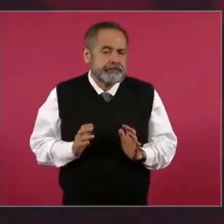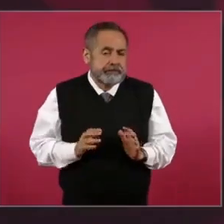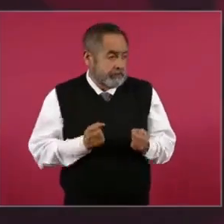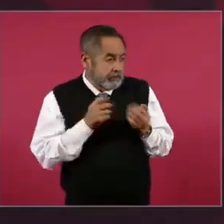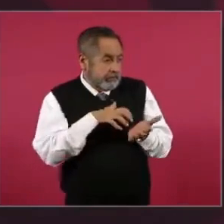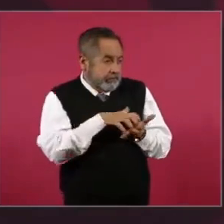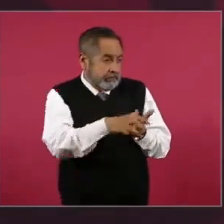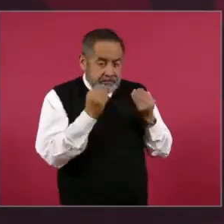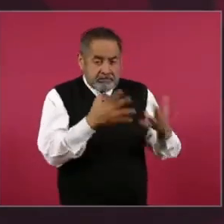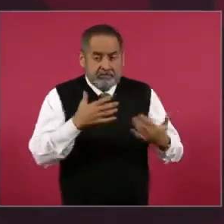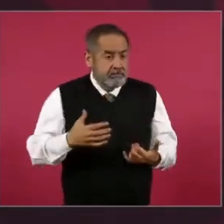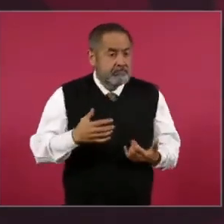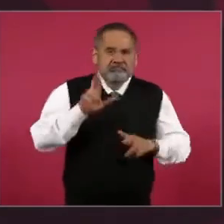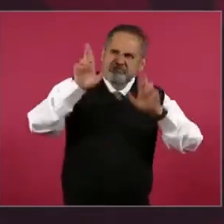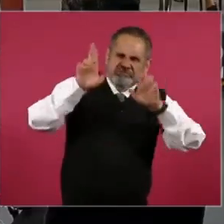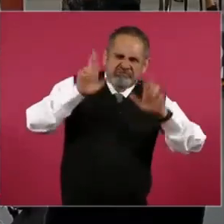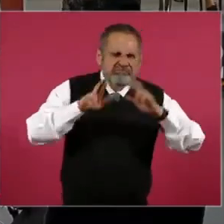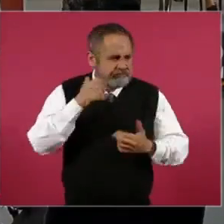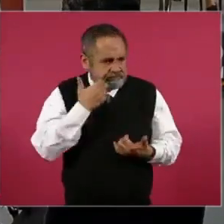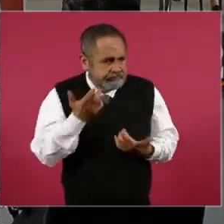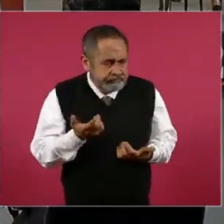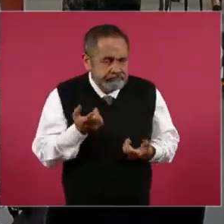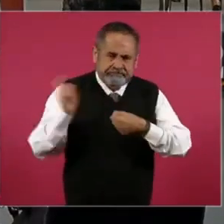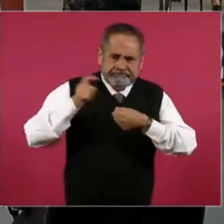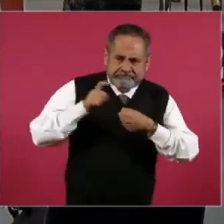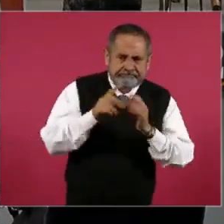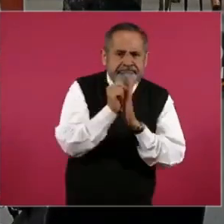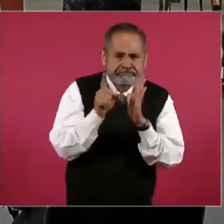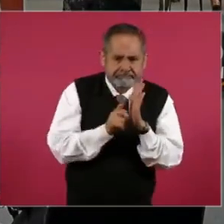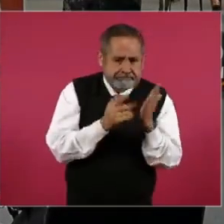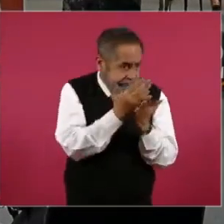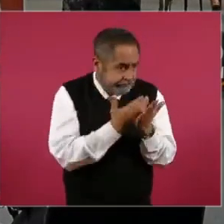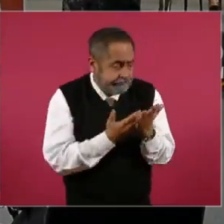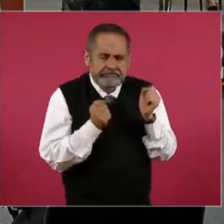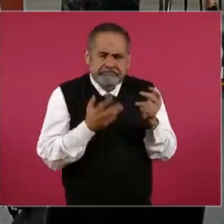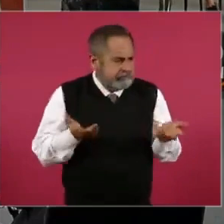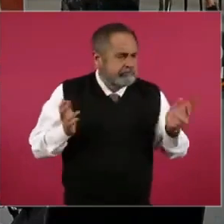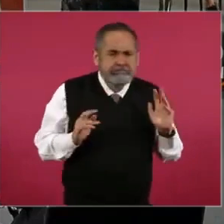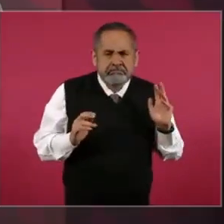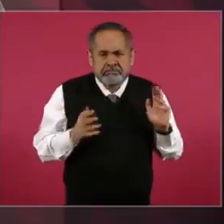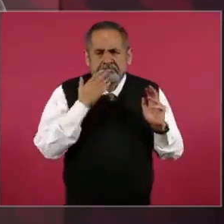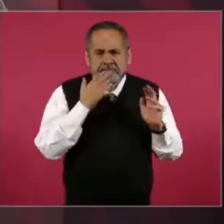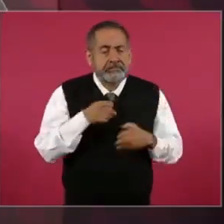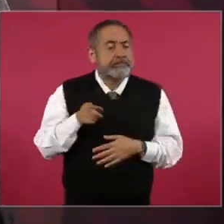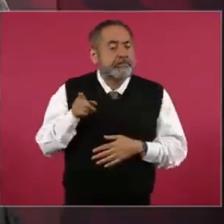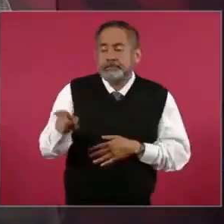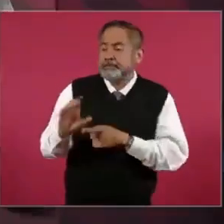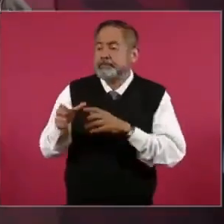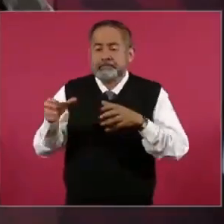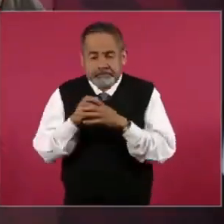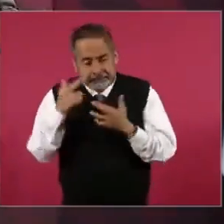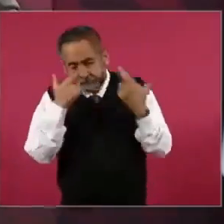son muchos, porque yo creo que sí van a ser bastantes, los que se van a inscribir, pues que la comisión revise,